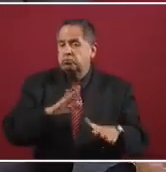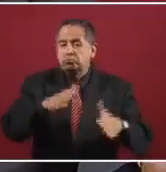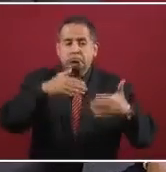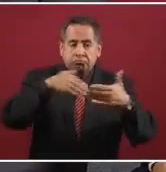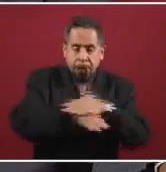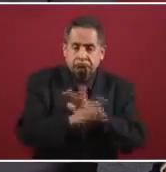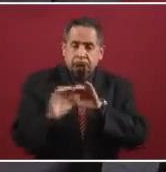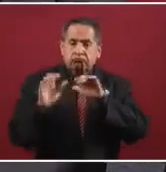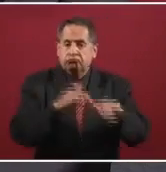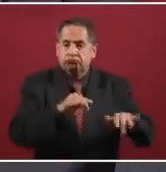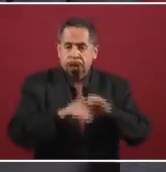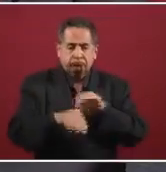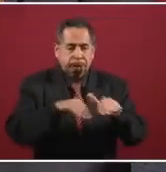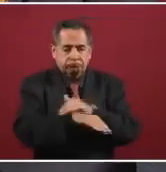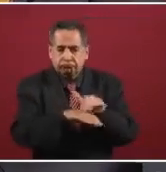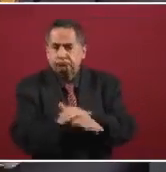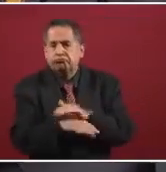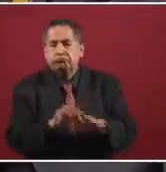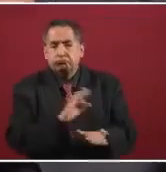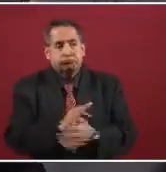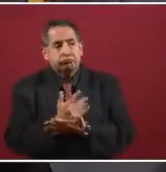tener ocupación en tanto